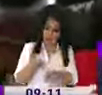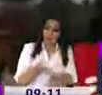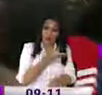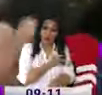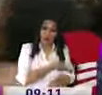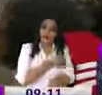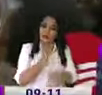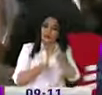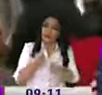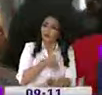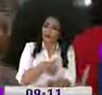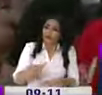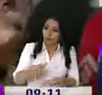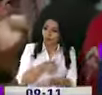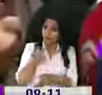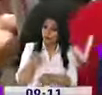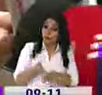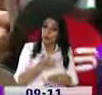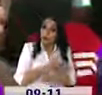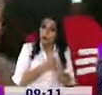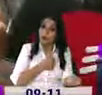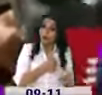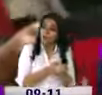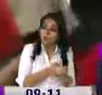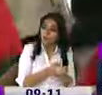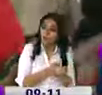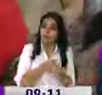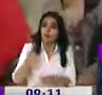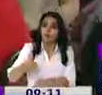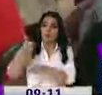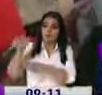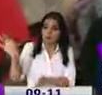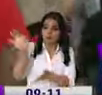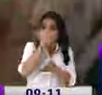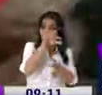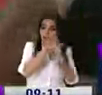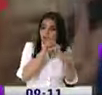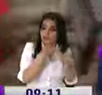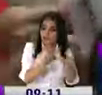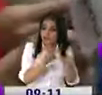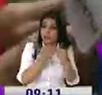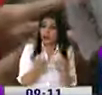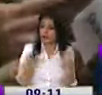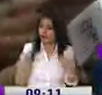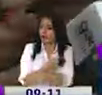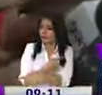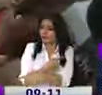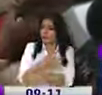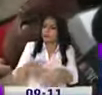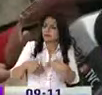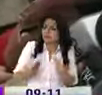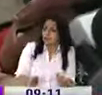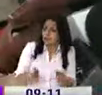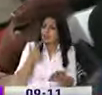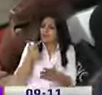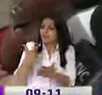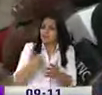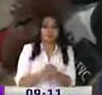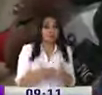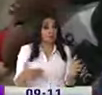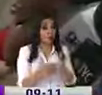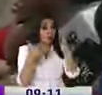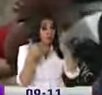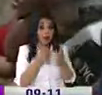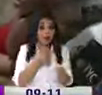ciertos cuestionamientos. En un principio usted apoyaba la reelección indefinida, ahora como que está en contra. ¿Qué decirles? El tema no es estar en